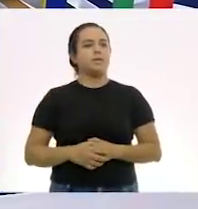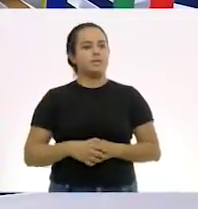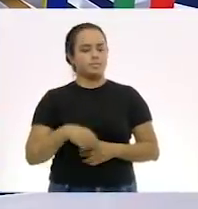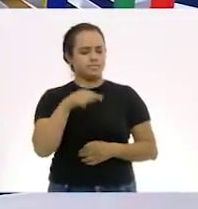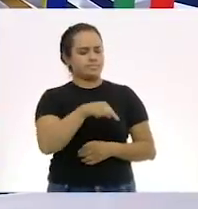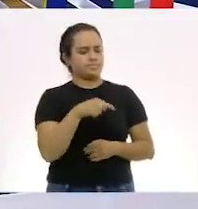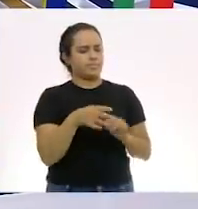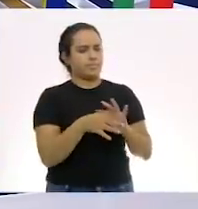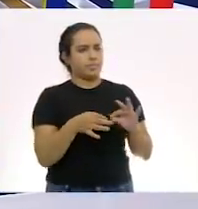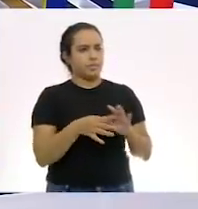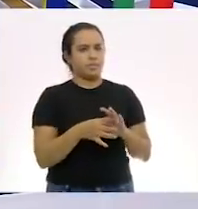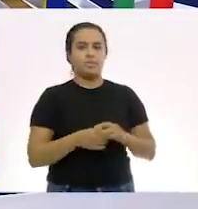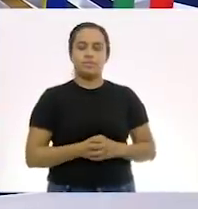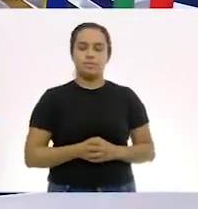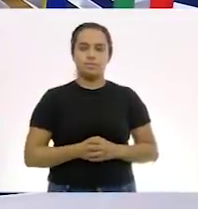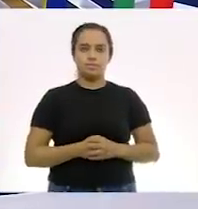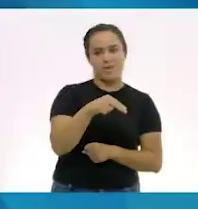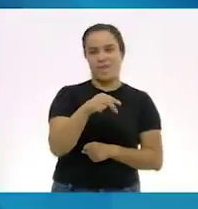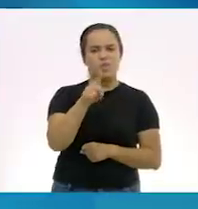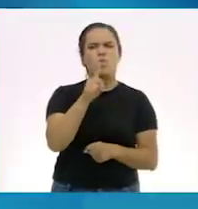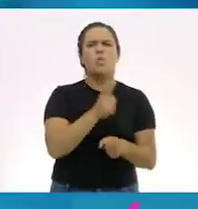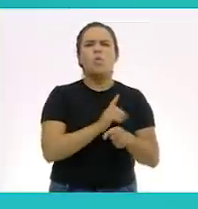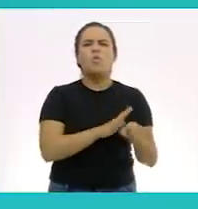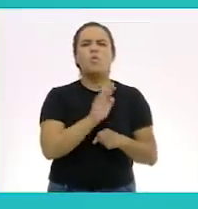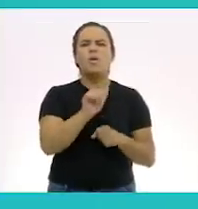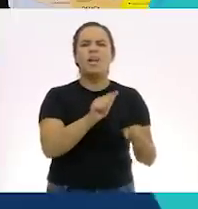Las ovejas. Sí, ¿no? Sí.